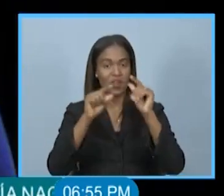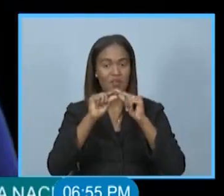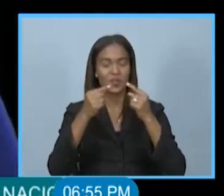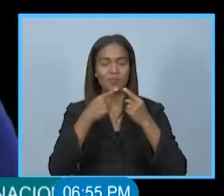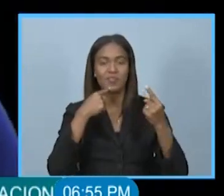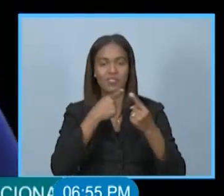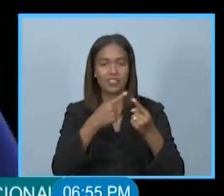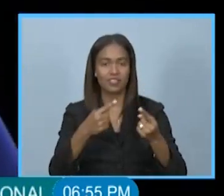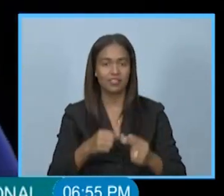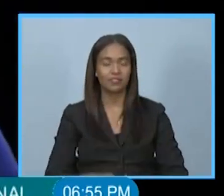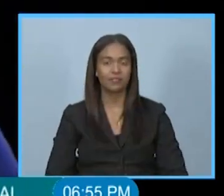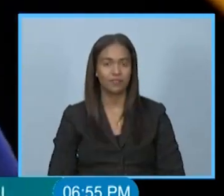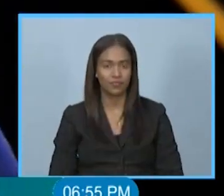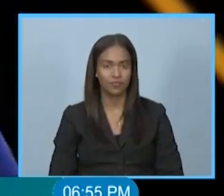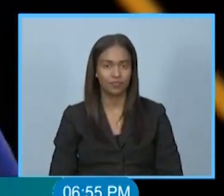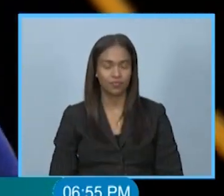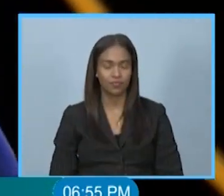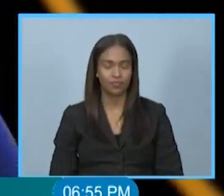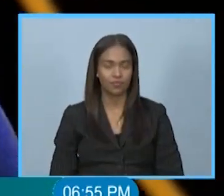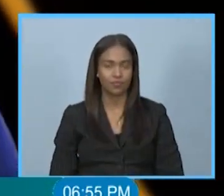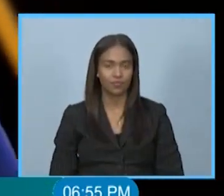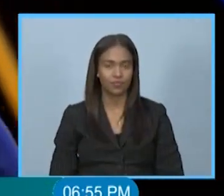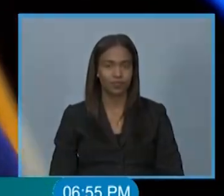de noticias ya volvemos